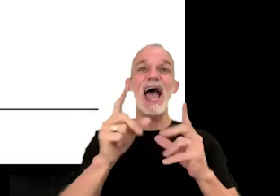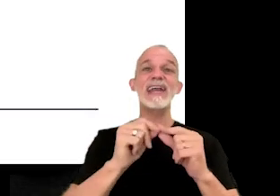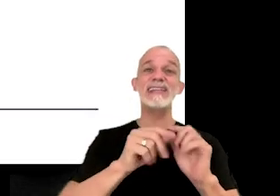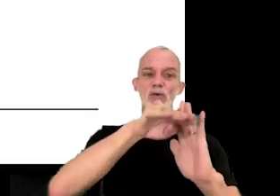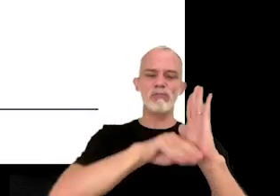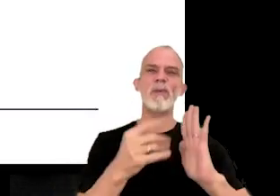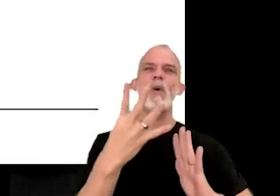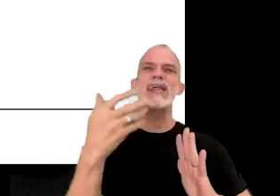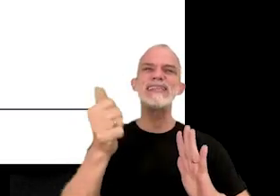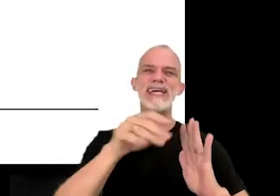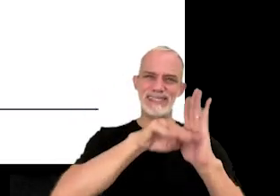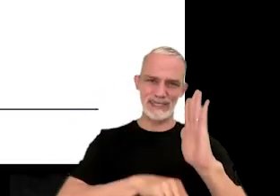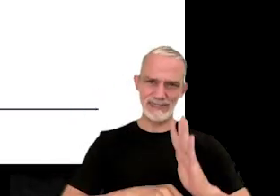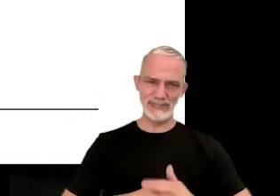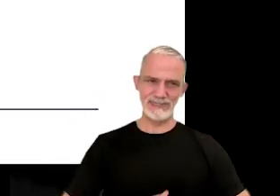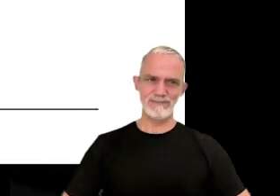¿sí?